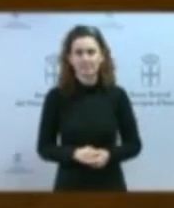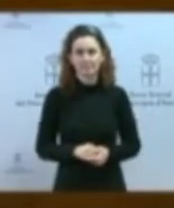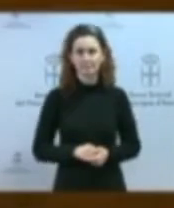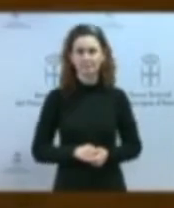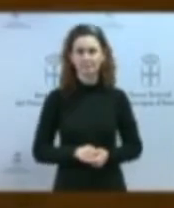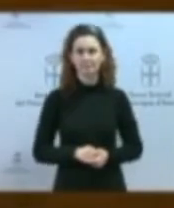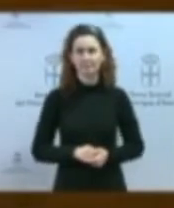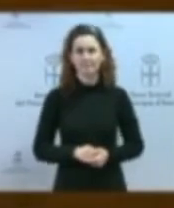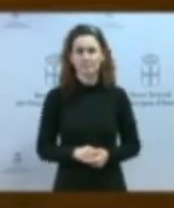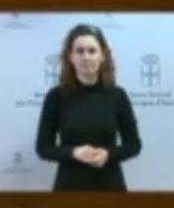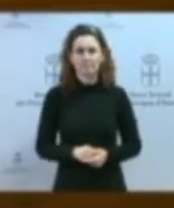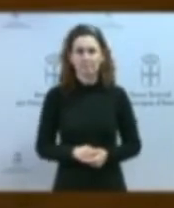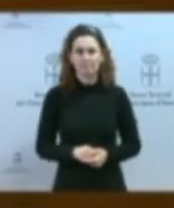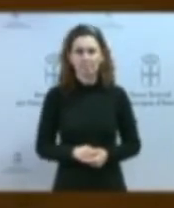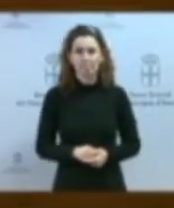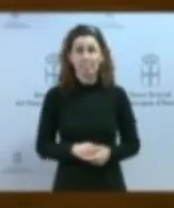Consideramos también que